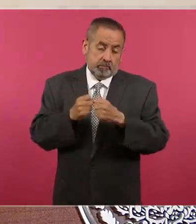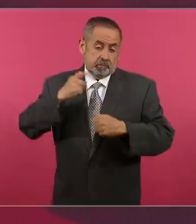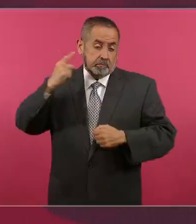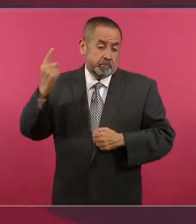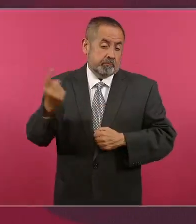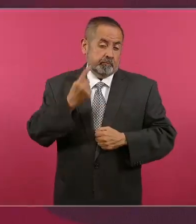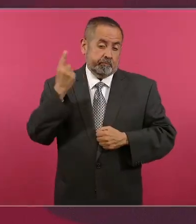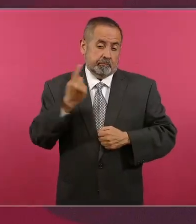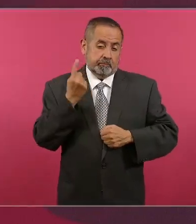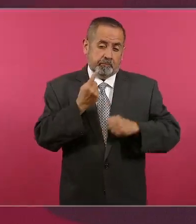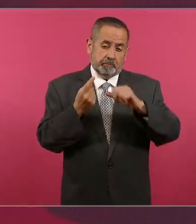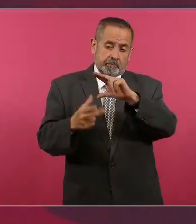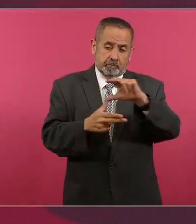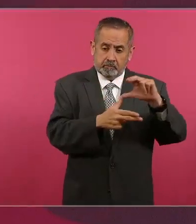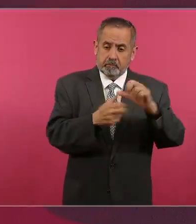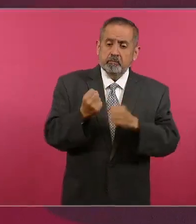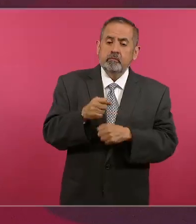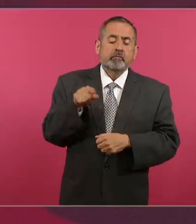huracán.